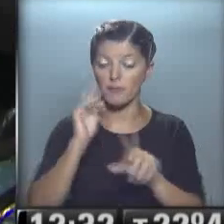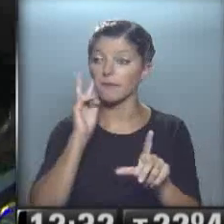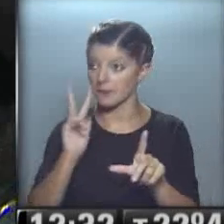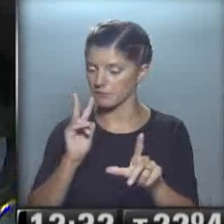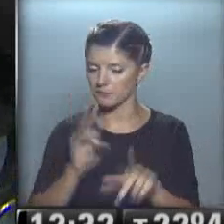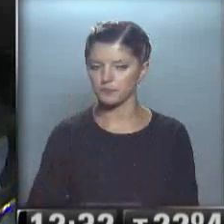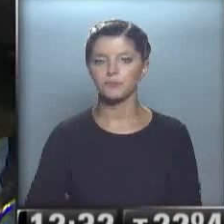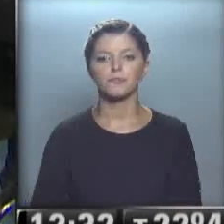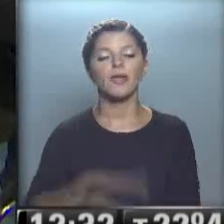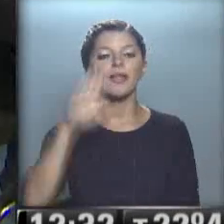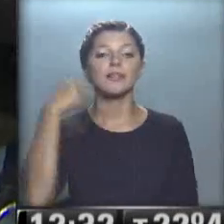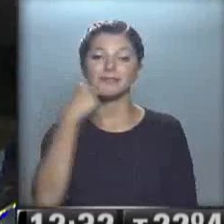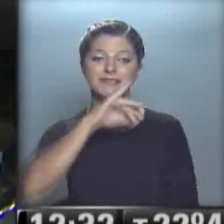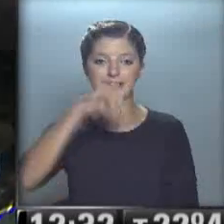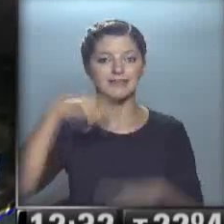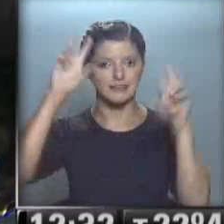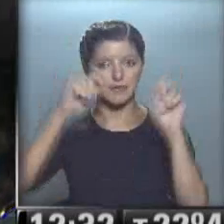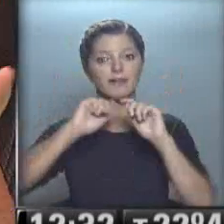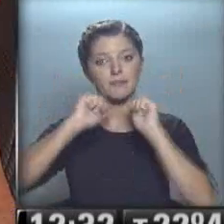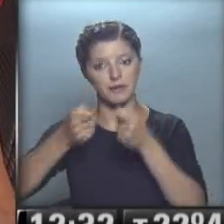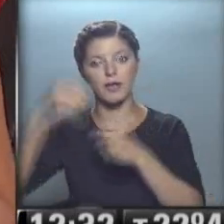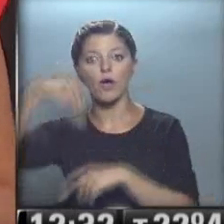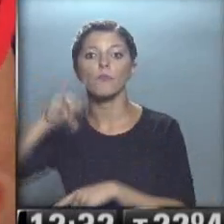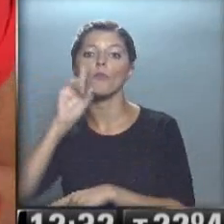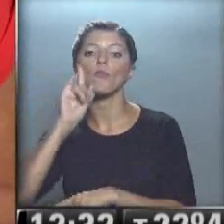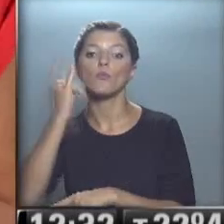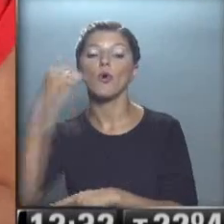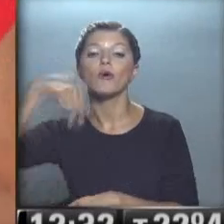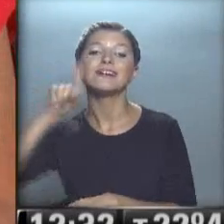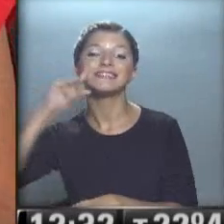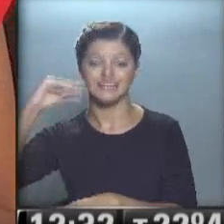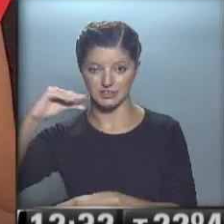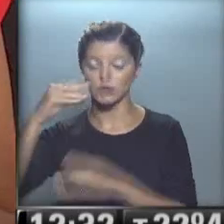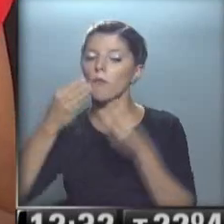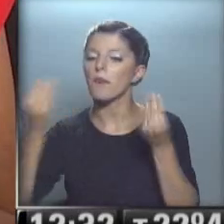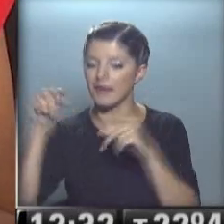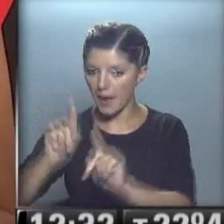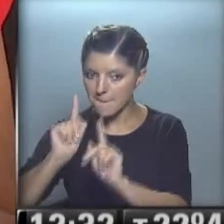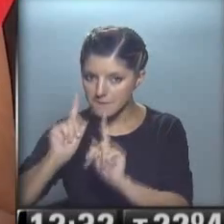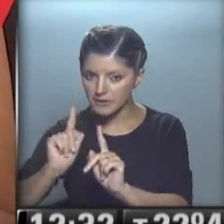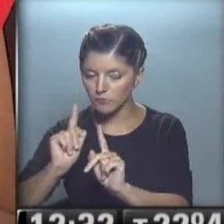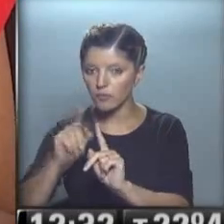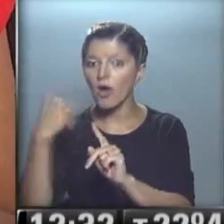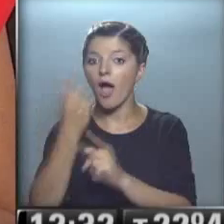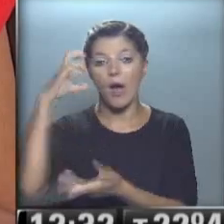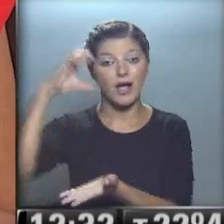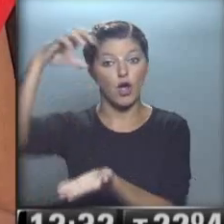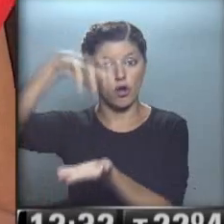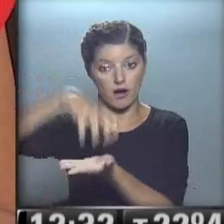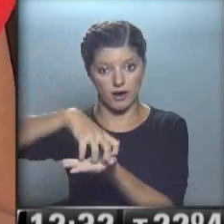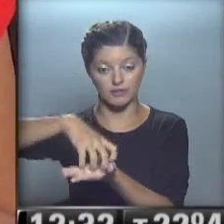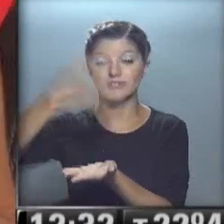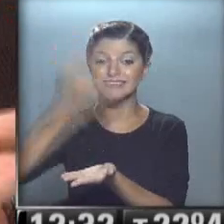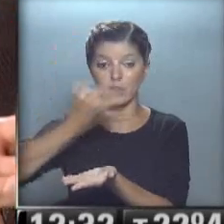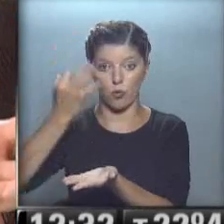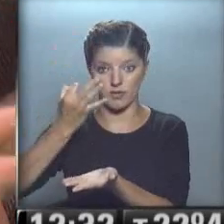y te digo que este tema se desplazó a Munich hoy porque en Munich hay una un justamente una un congreso de seguridad